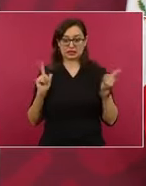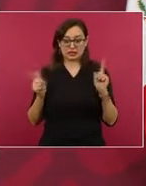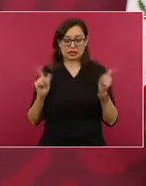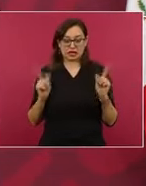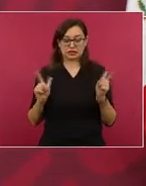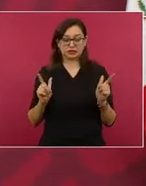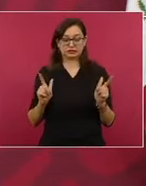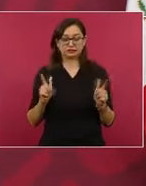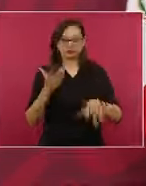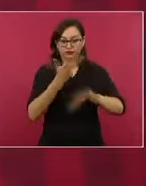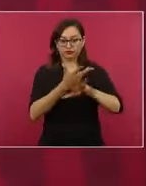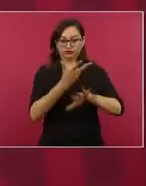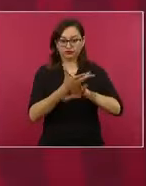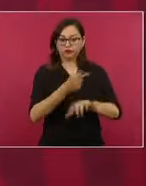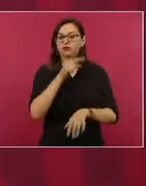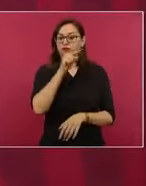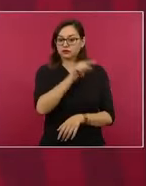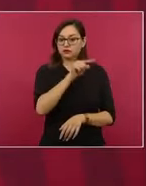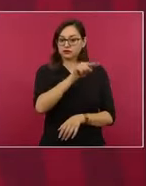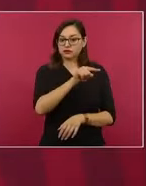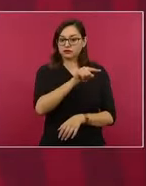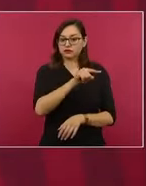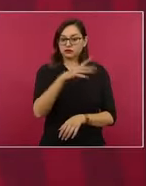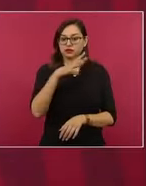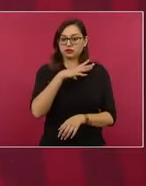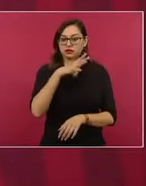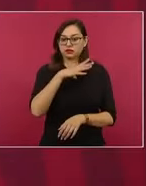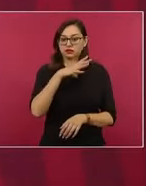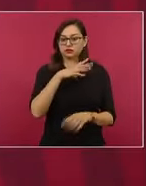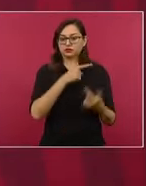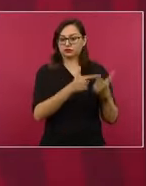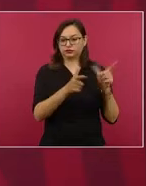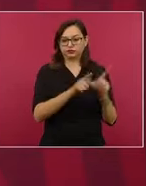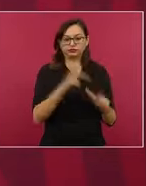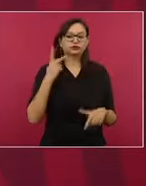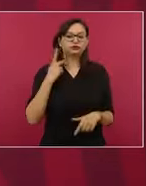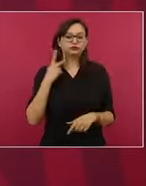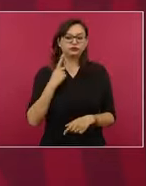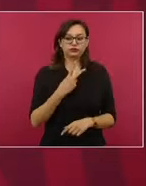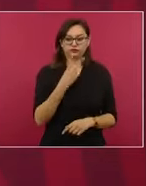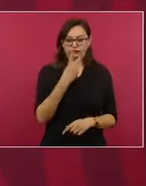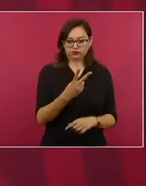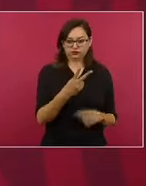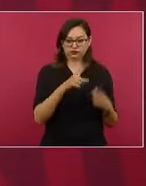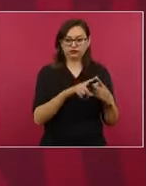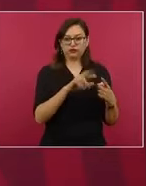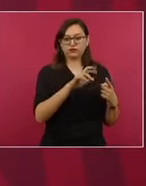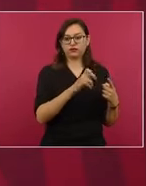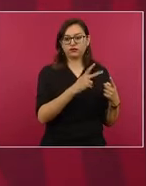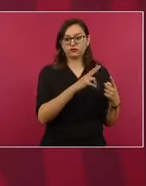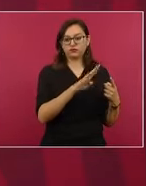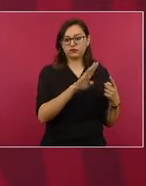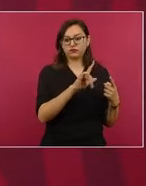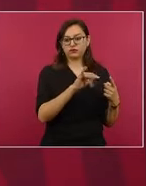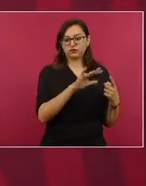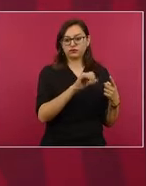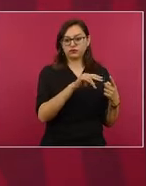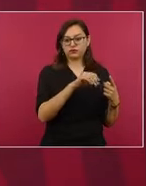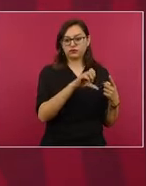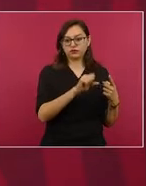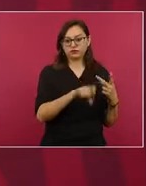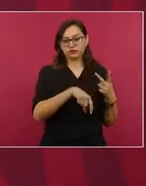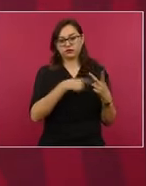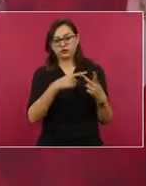y se sabe que ahí tienen más presencia los republicanos, y no